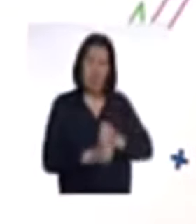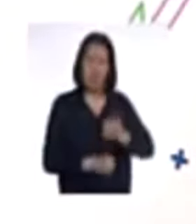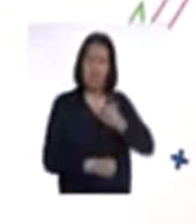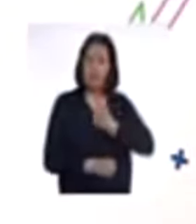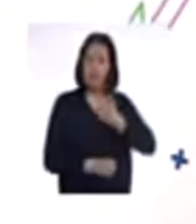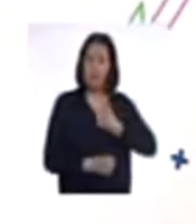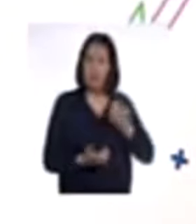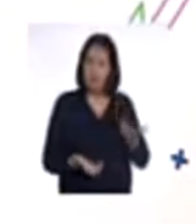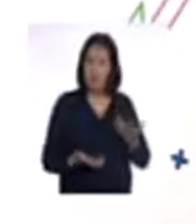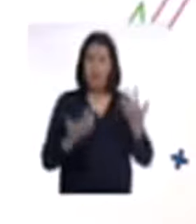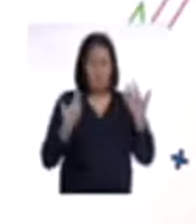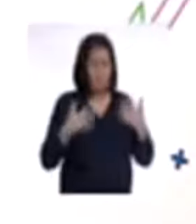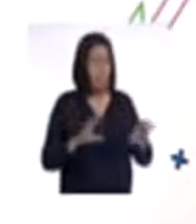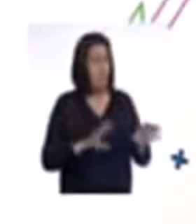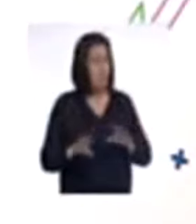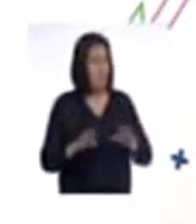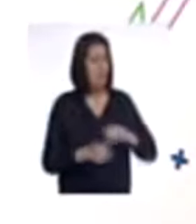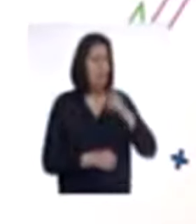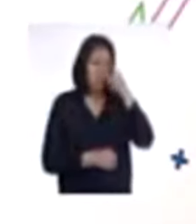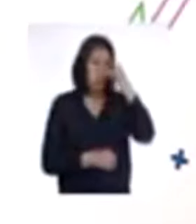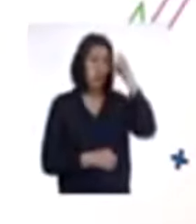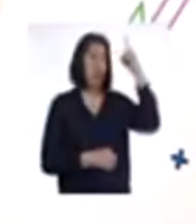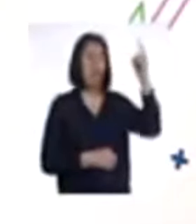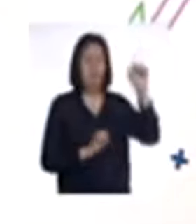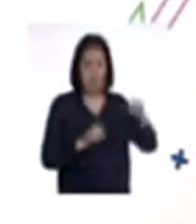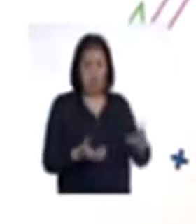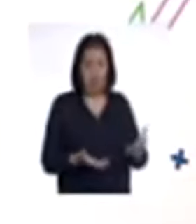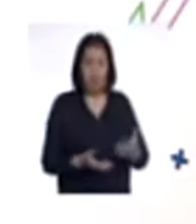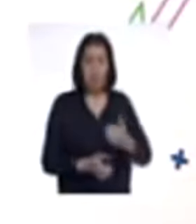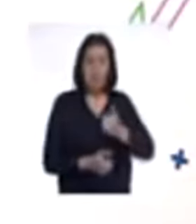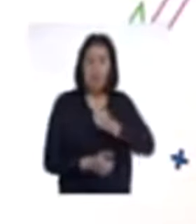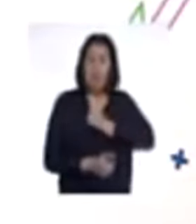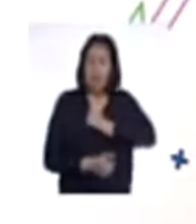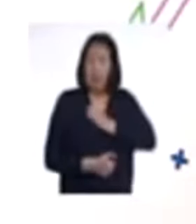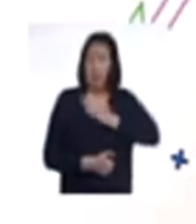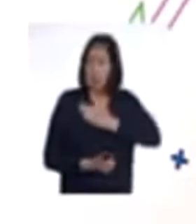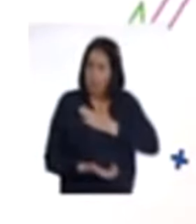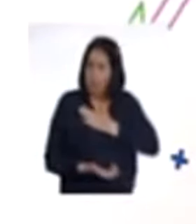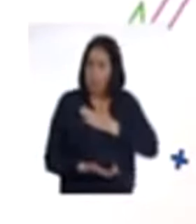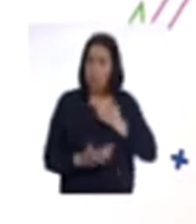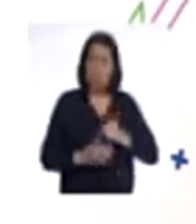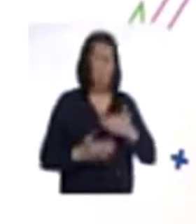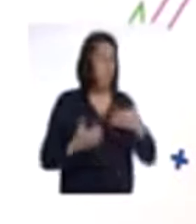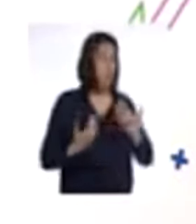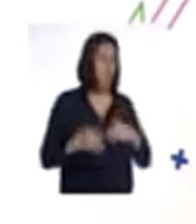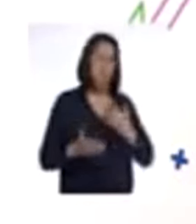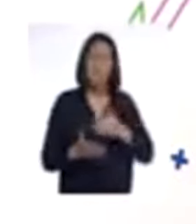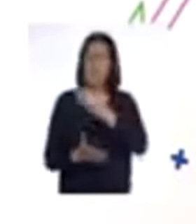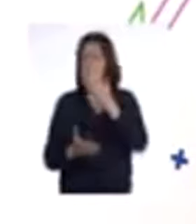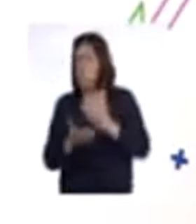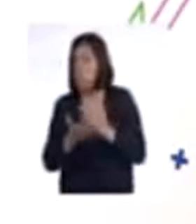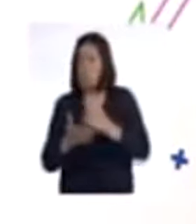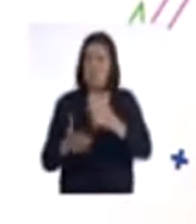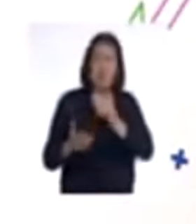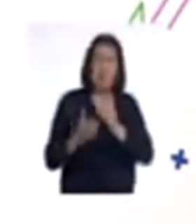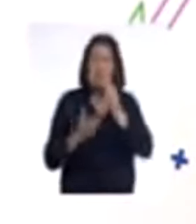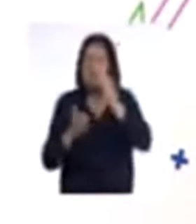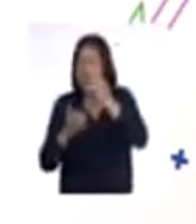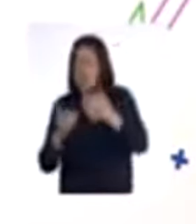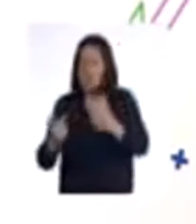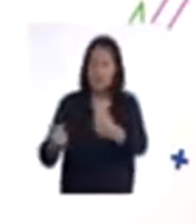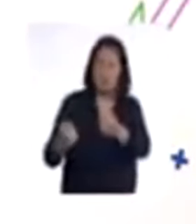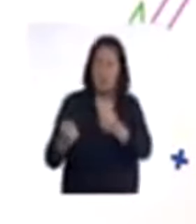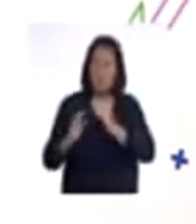mismos para llevar a cabo nuestros sueños. La autoestima es la capacidad de enfrentar los desafíos que se nos presenten en la vida